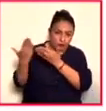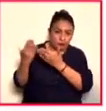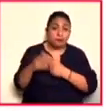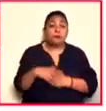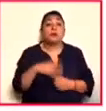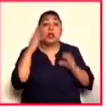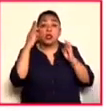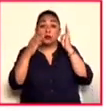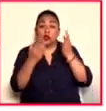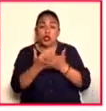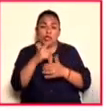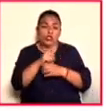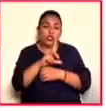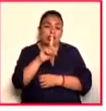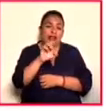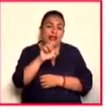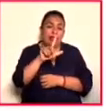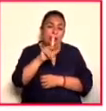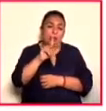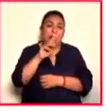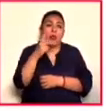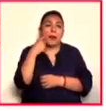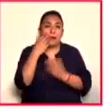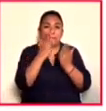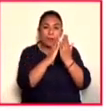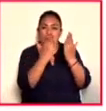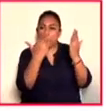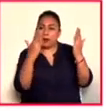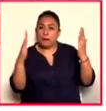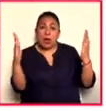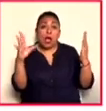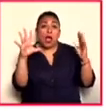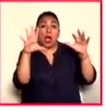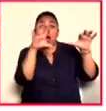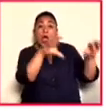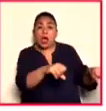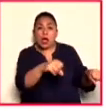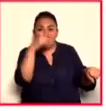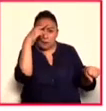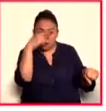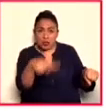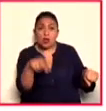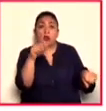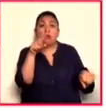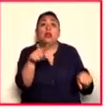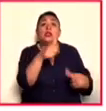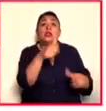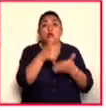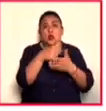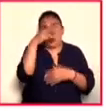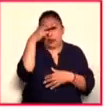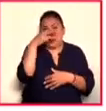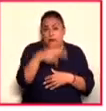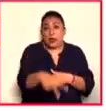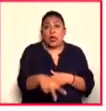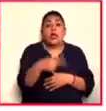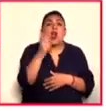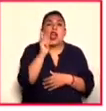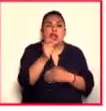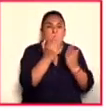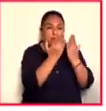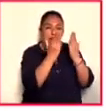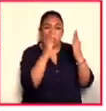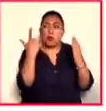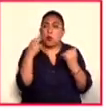El Museo Nacional del Prado expone el biombo de la conquista de México y la muy noble y leal Ciudad de México. Se trata de un biombo